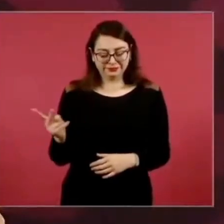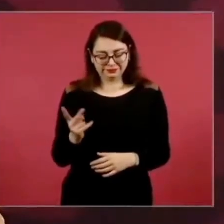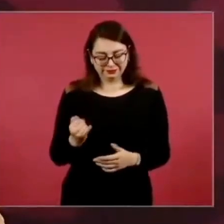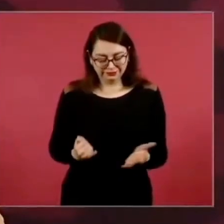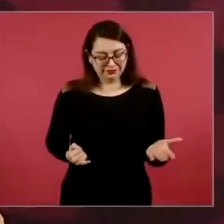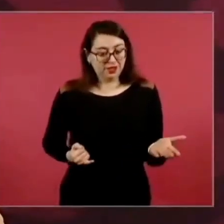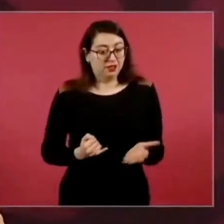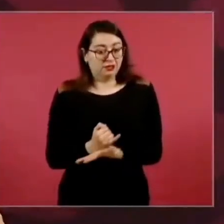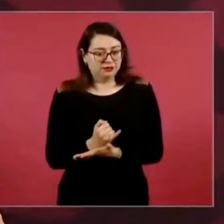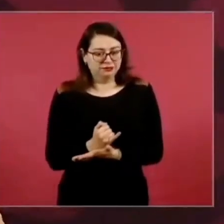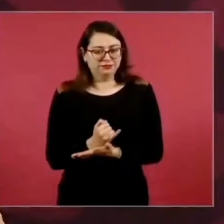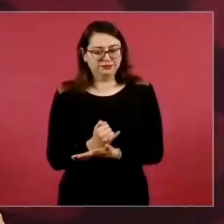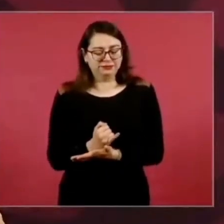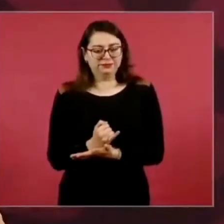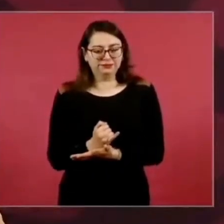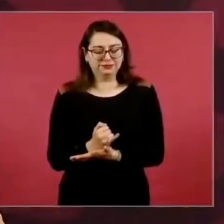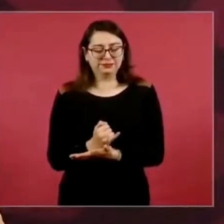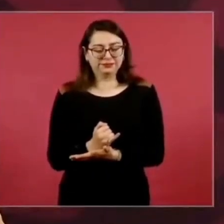porque siempre